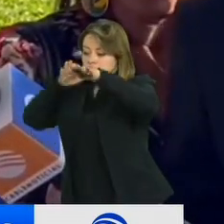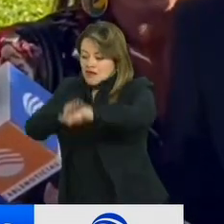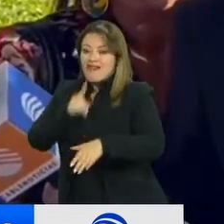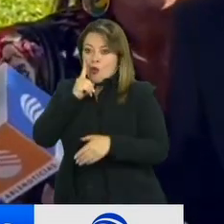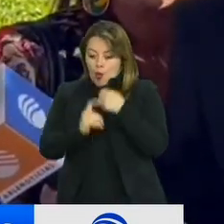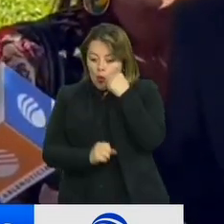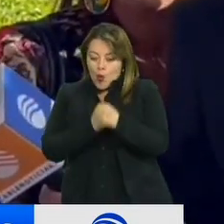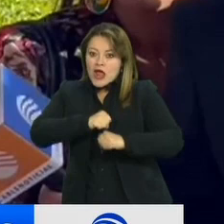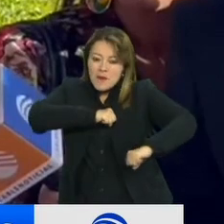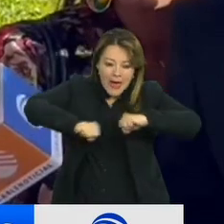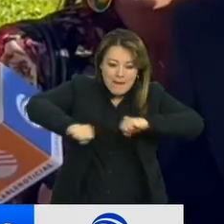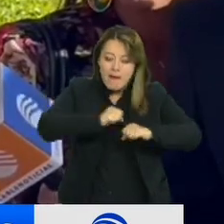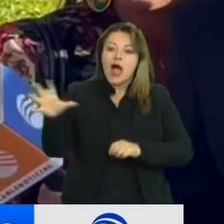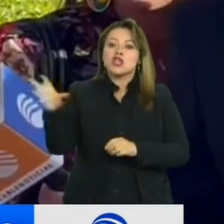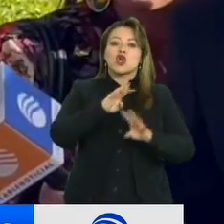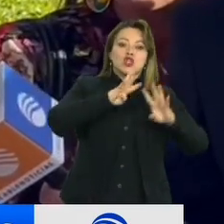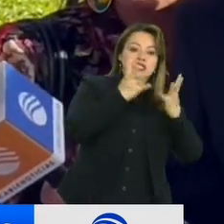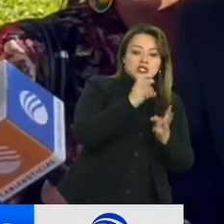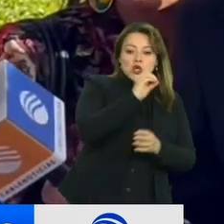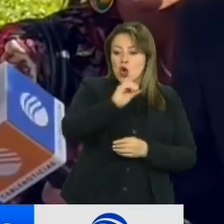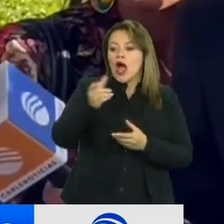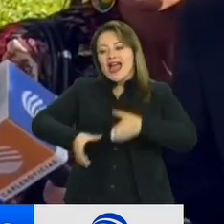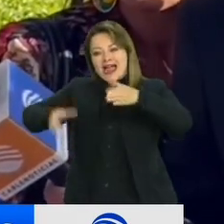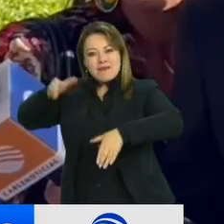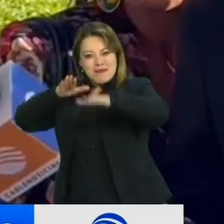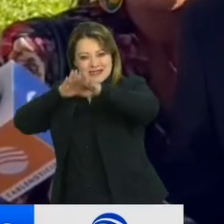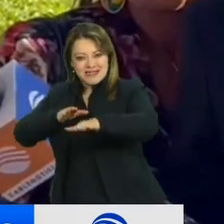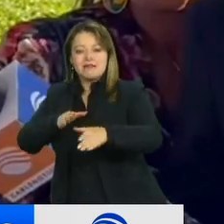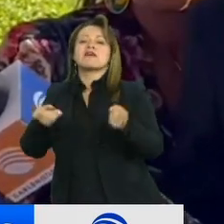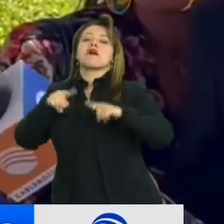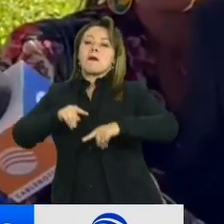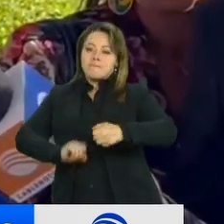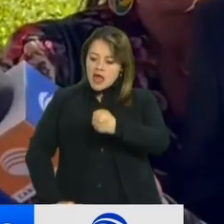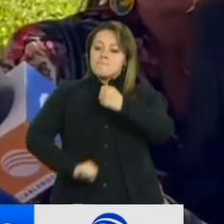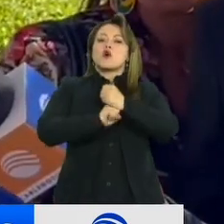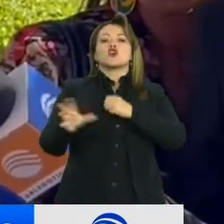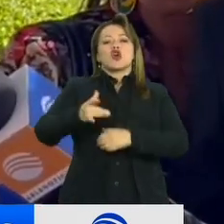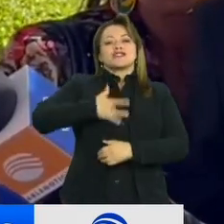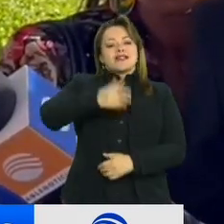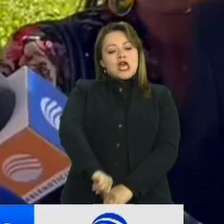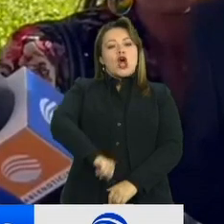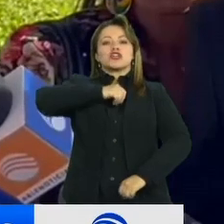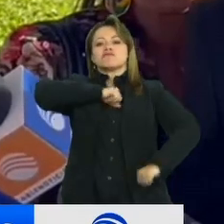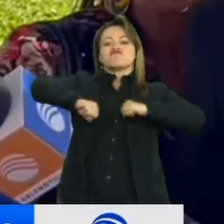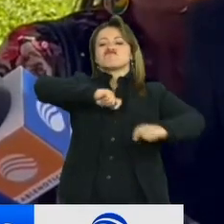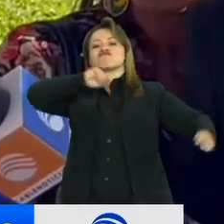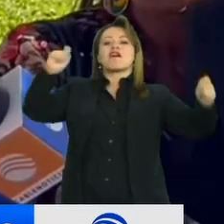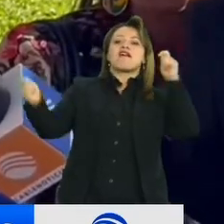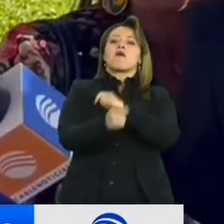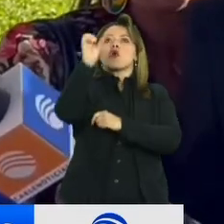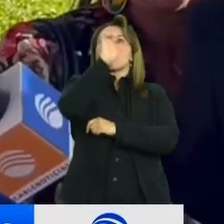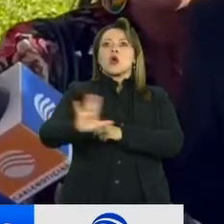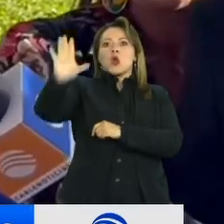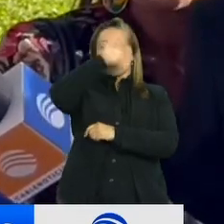año, todos los senadores, senadoras y representantes a la Cámara que nos acompañan estarán orgullosos de haber sido los gestores del cambio. Aquí ha habido